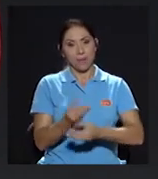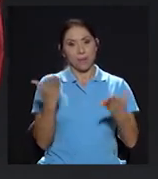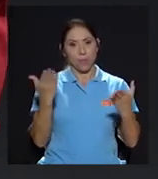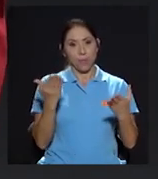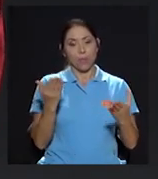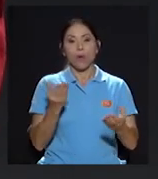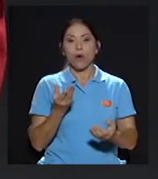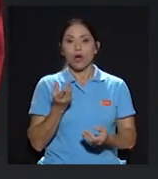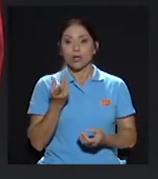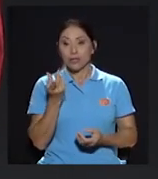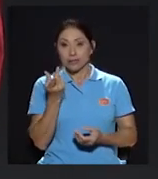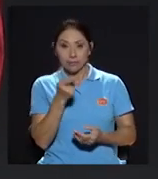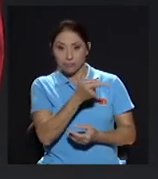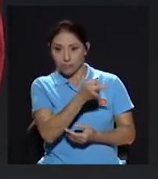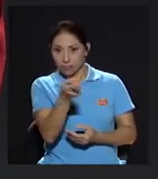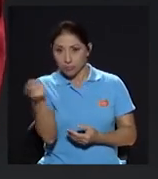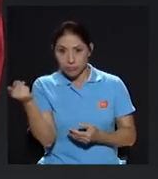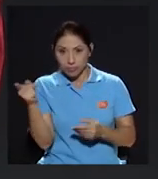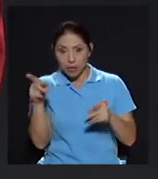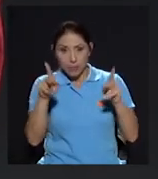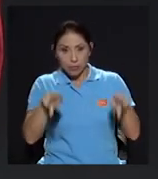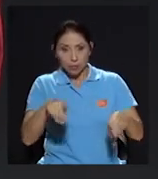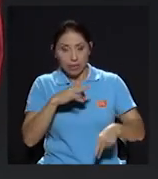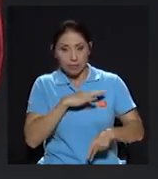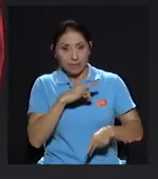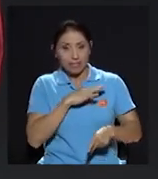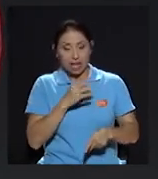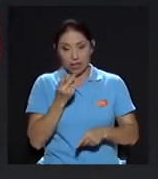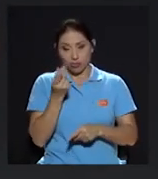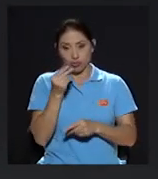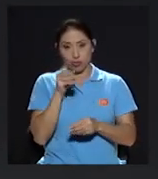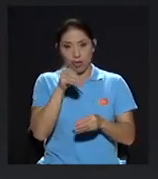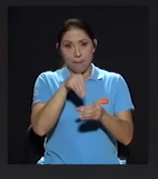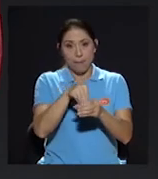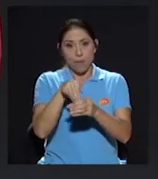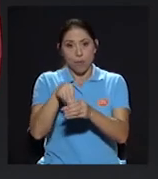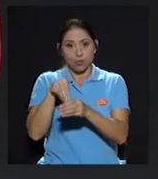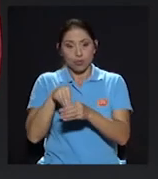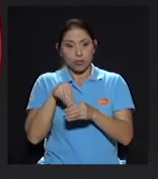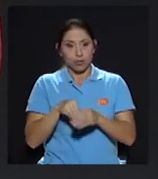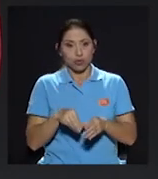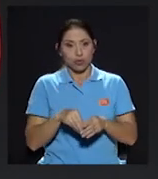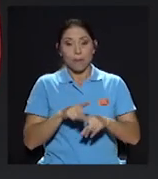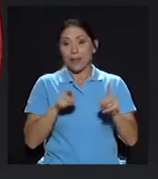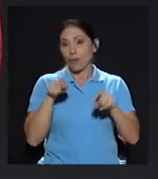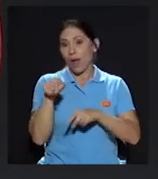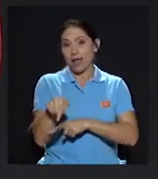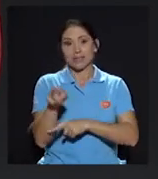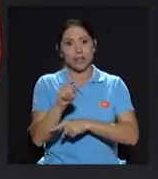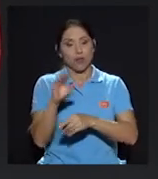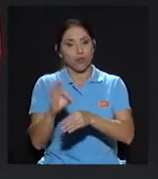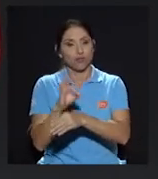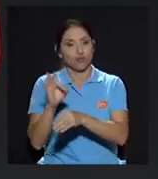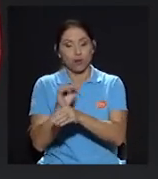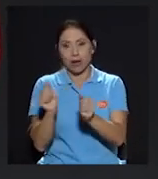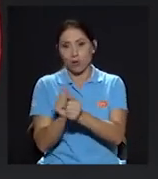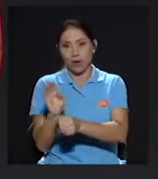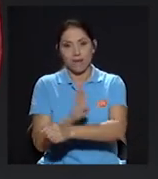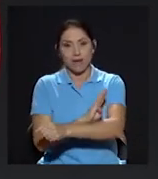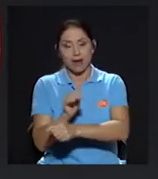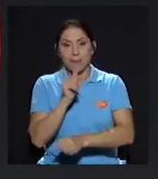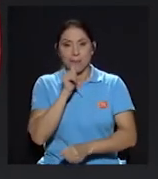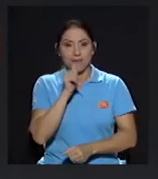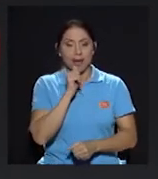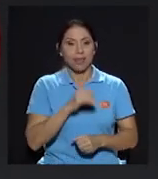costarricenses de gas de los de los beneficiarios no así funciona con la banca privada entonces lo que hay que